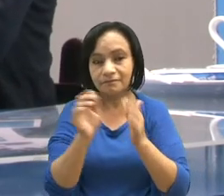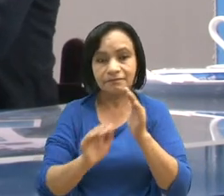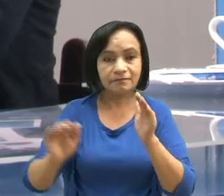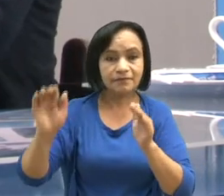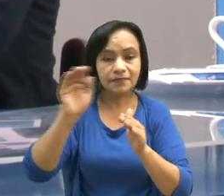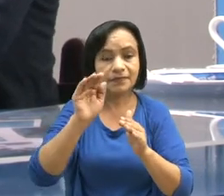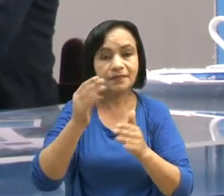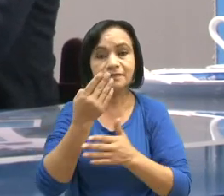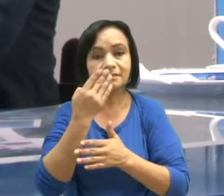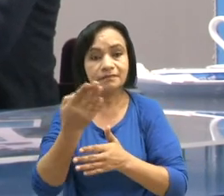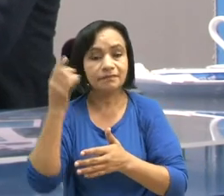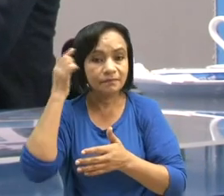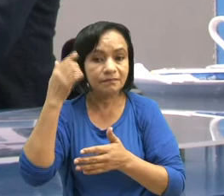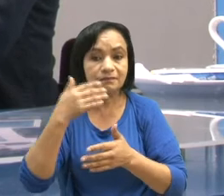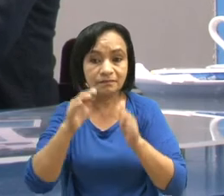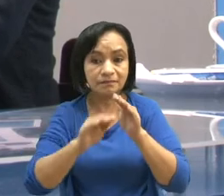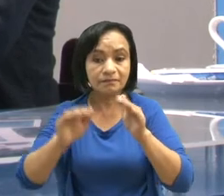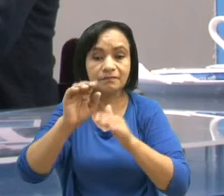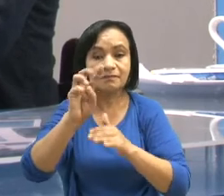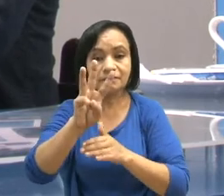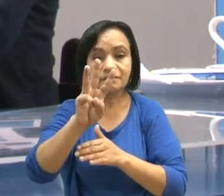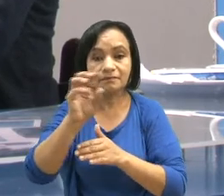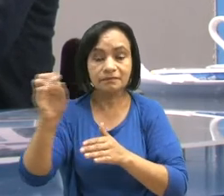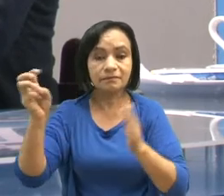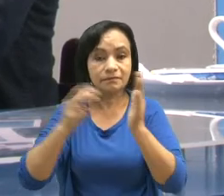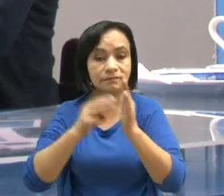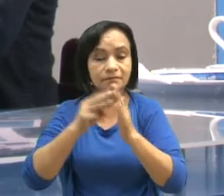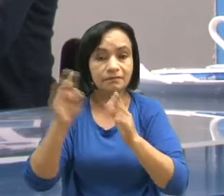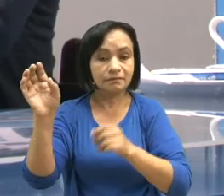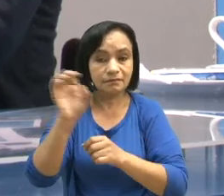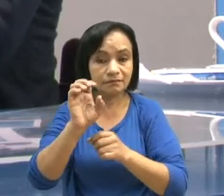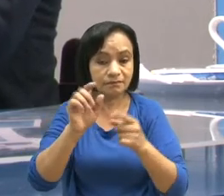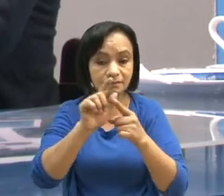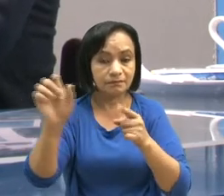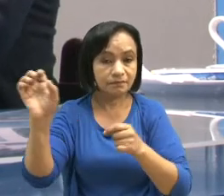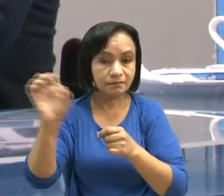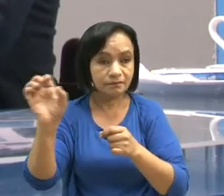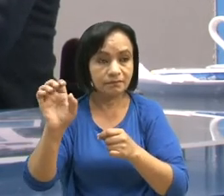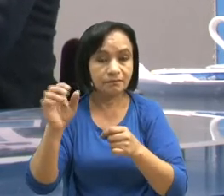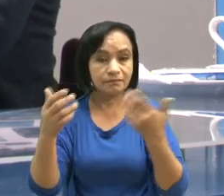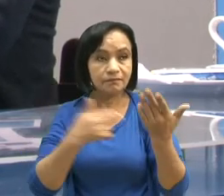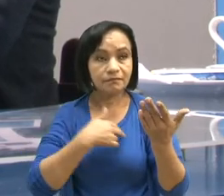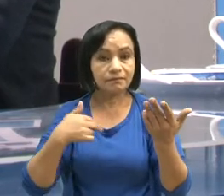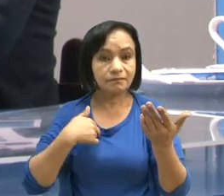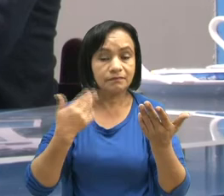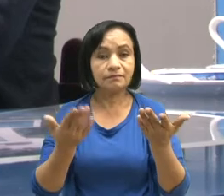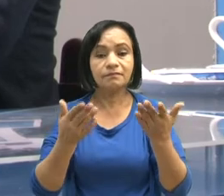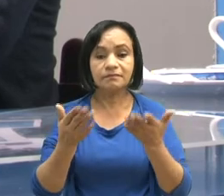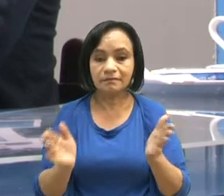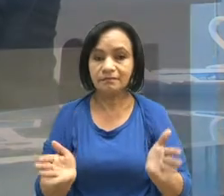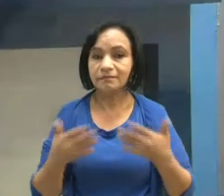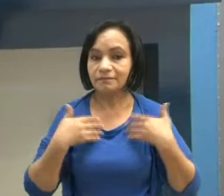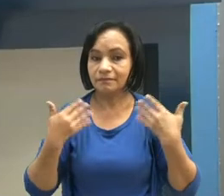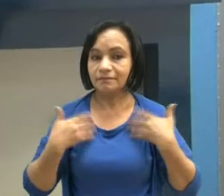mayor, pero bueno, creemos que vamos a superar los 300 millones ya este primer mes de enero de ejecución, lo cual también es un aliciente y un